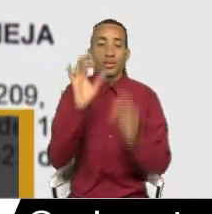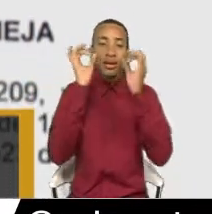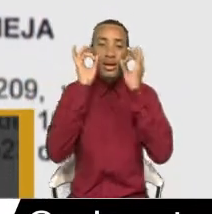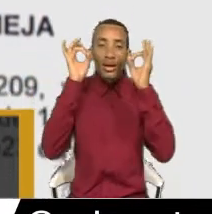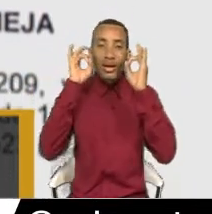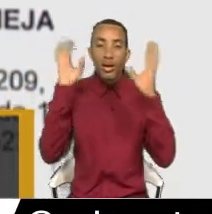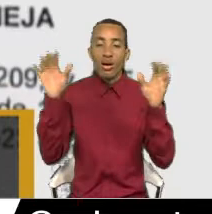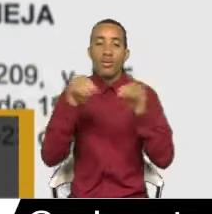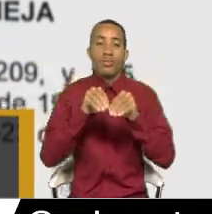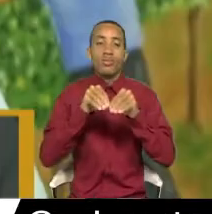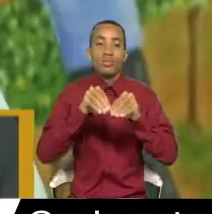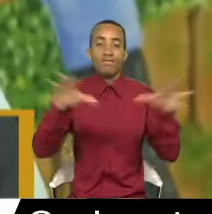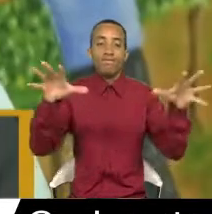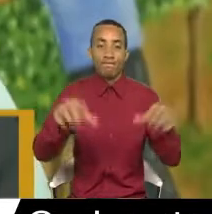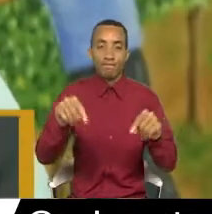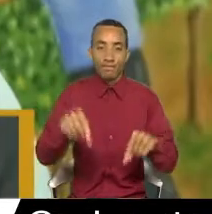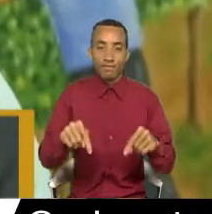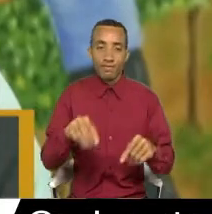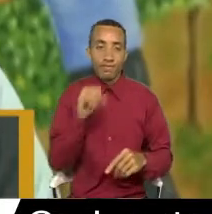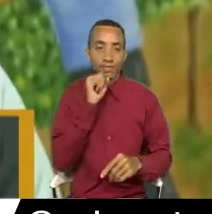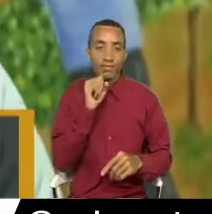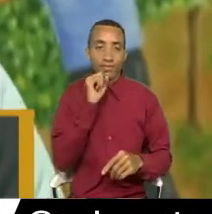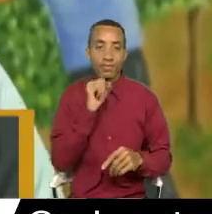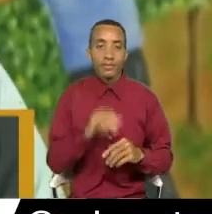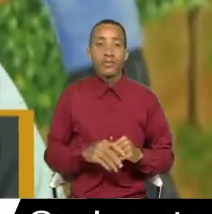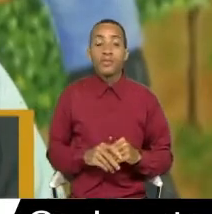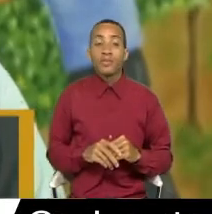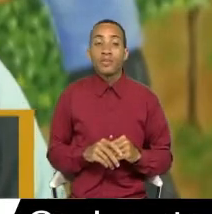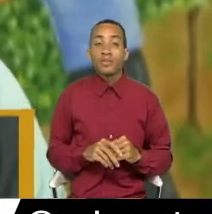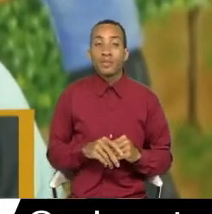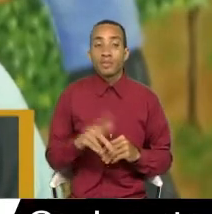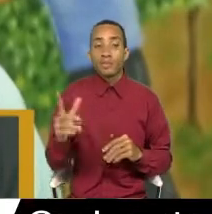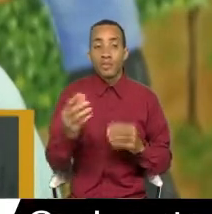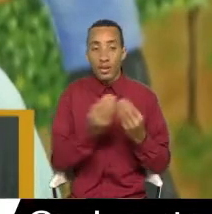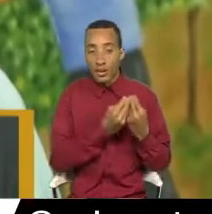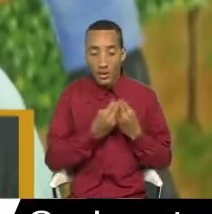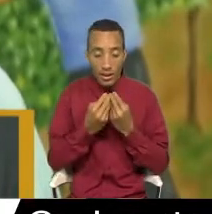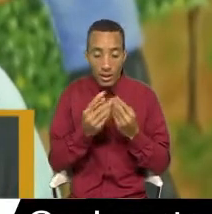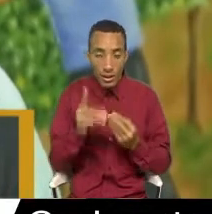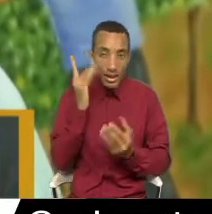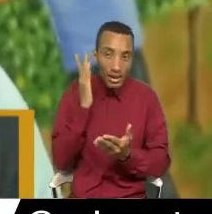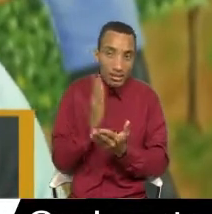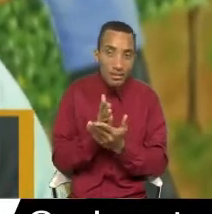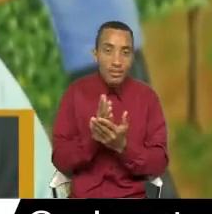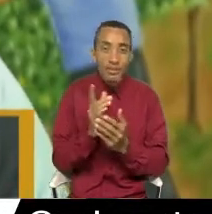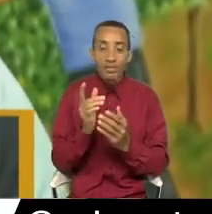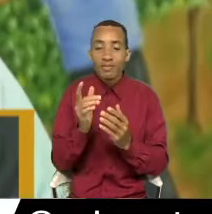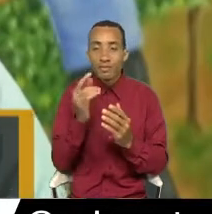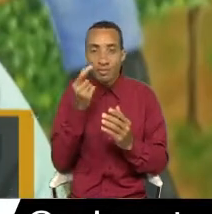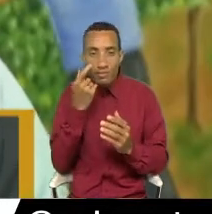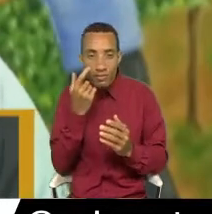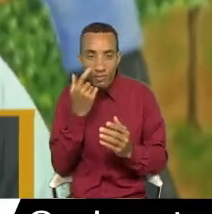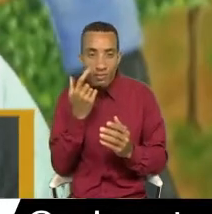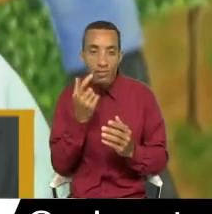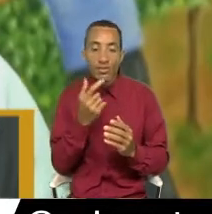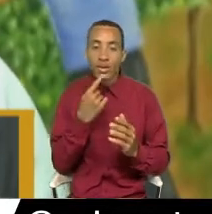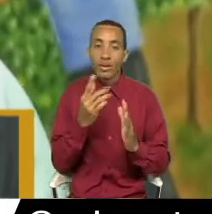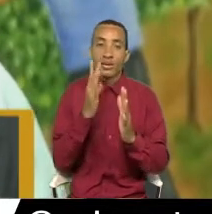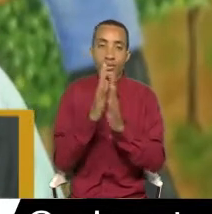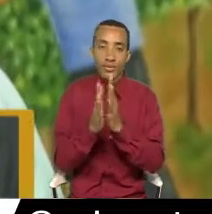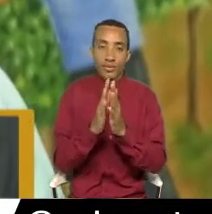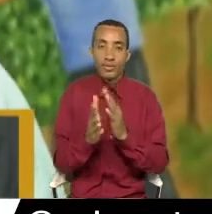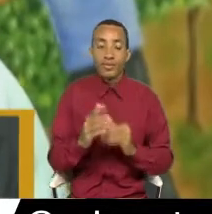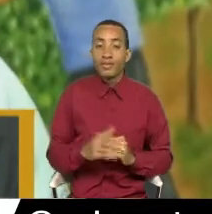pública en el municipio. El acta extraordinaria del Consejo Municipal de Gestión del Riesgo número 19 avala la declaratoria